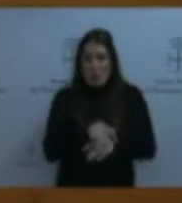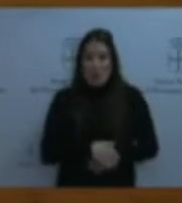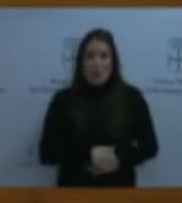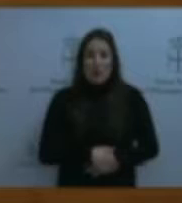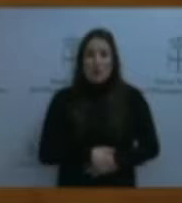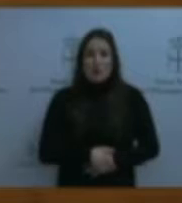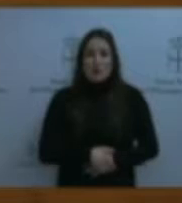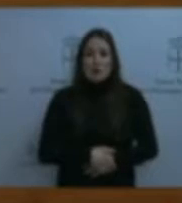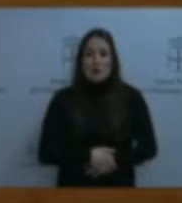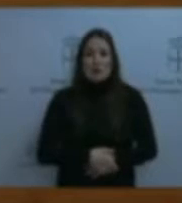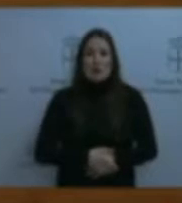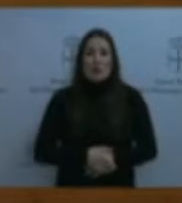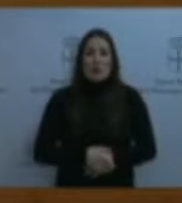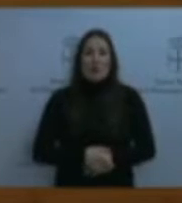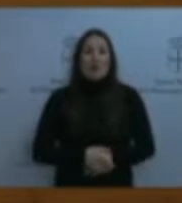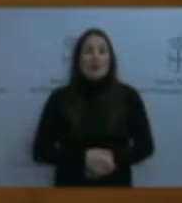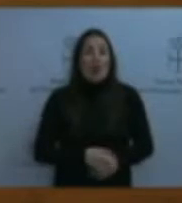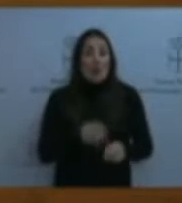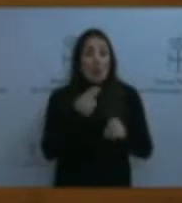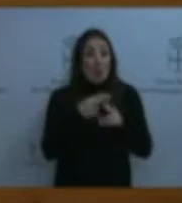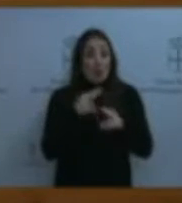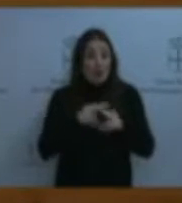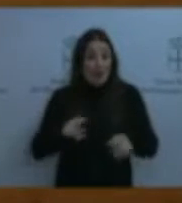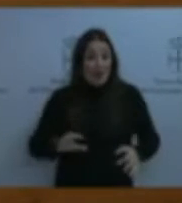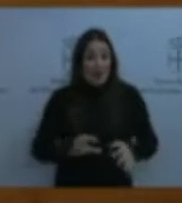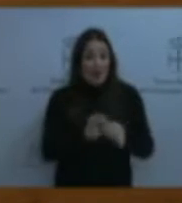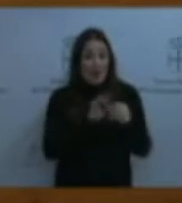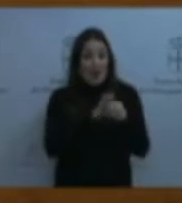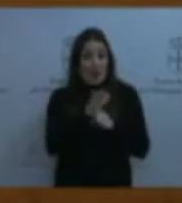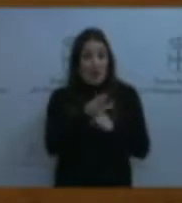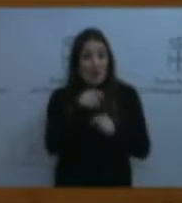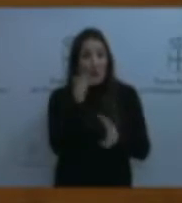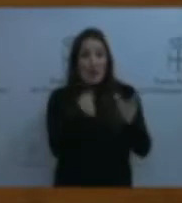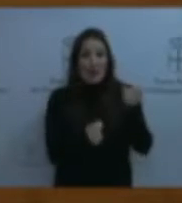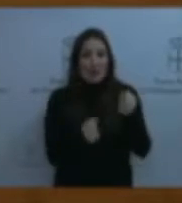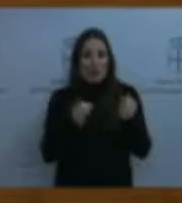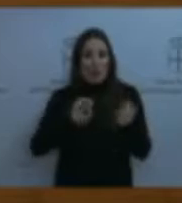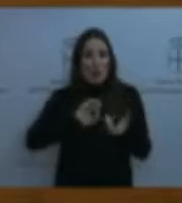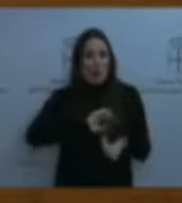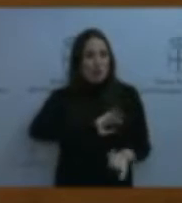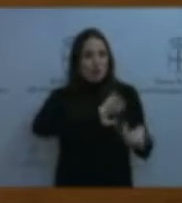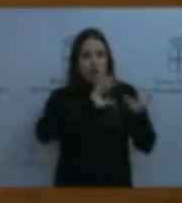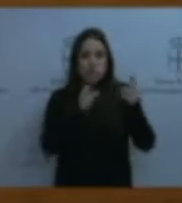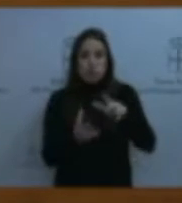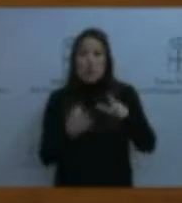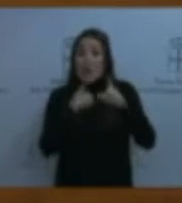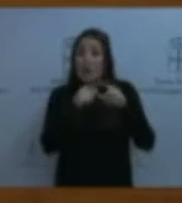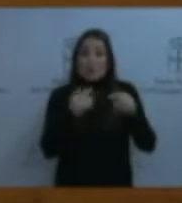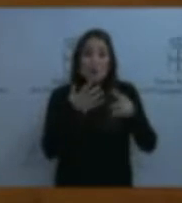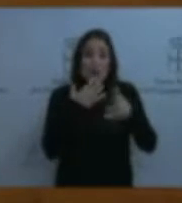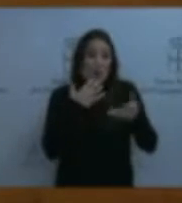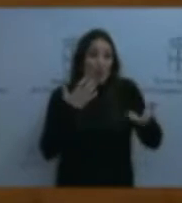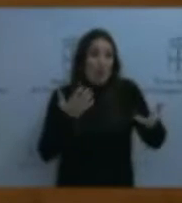Deberíamos de dar un giro total a la política en el tema lácteo. Asturias no dispone, por ejemplo, de una